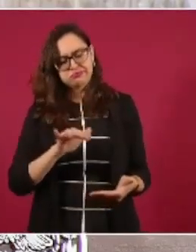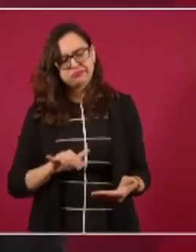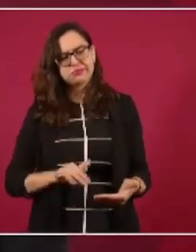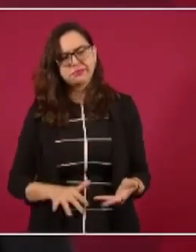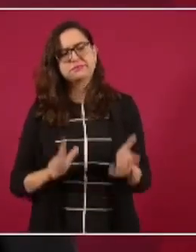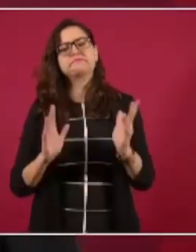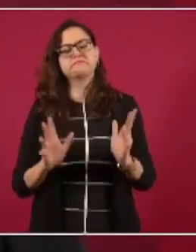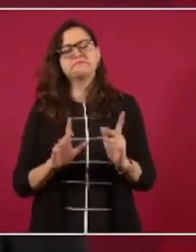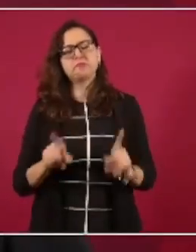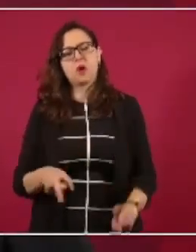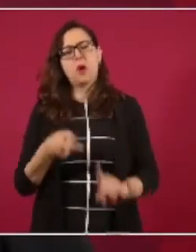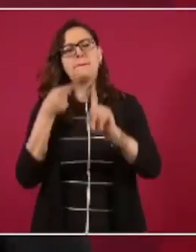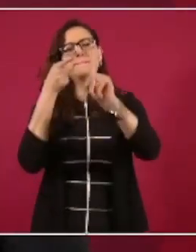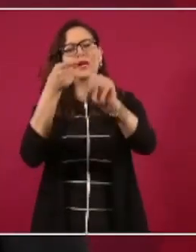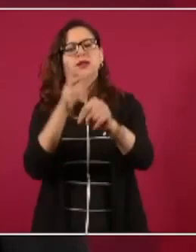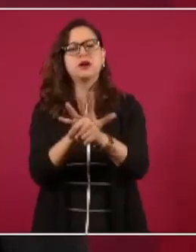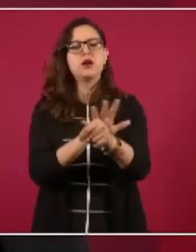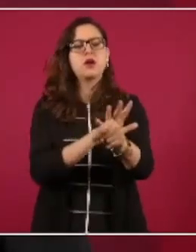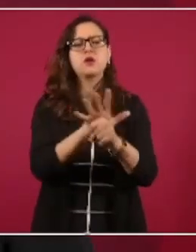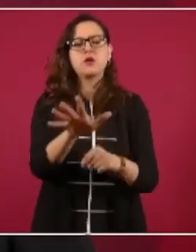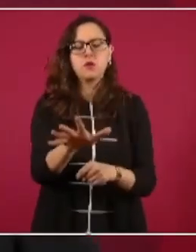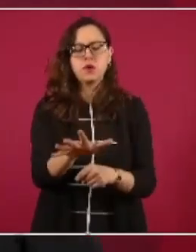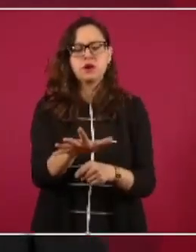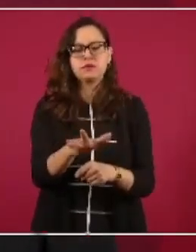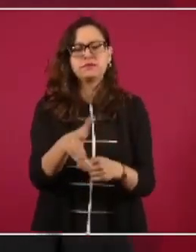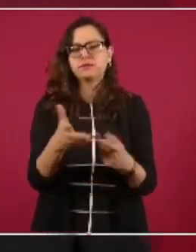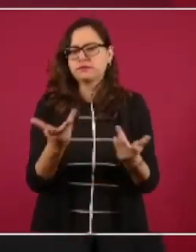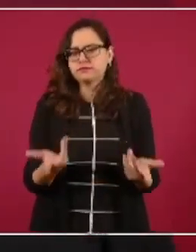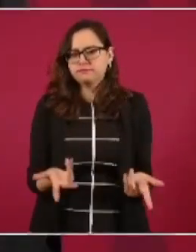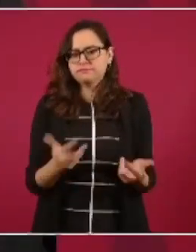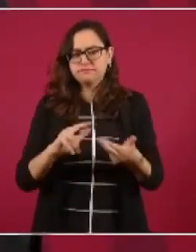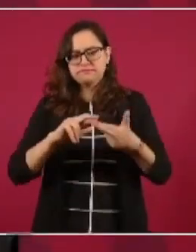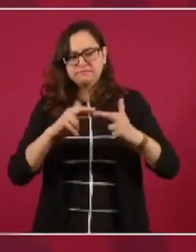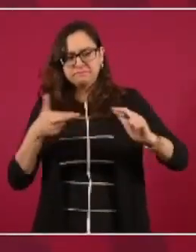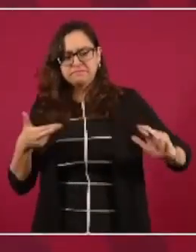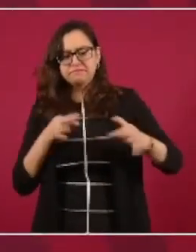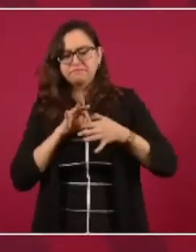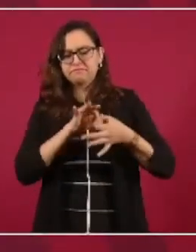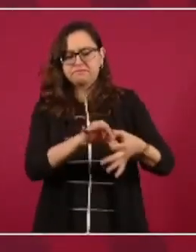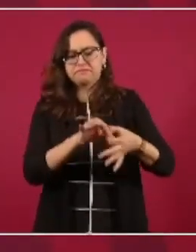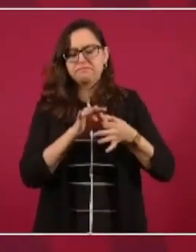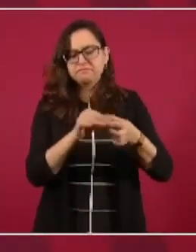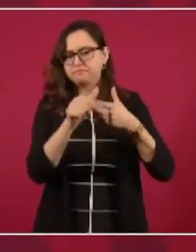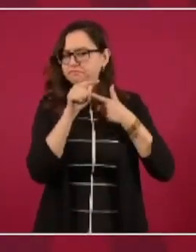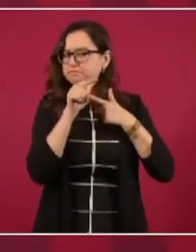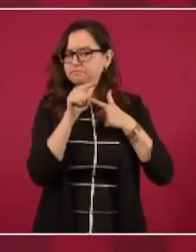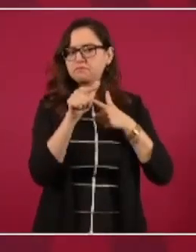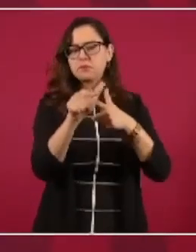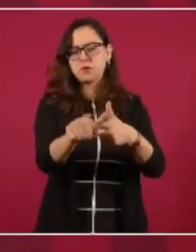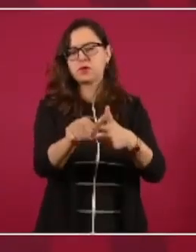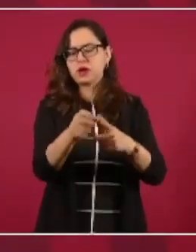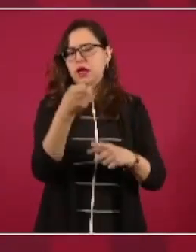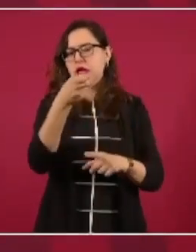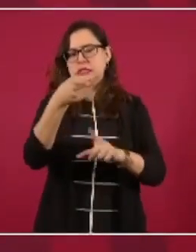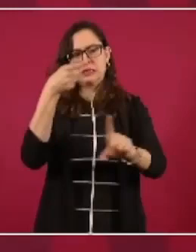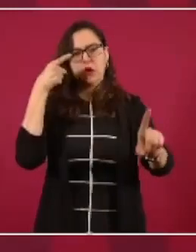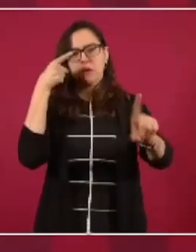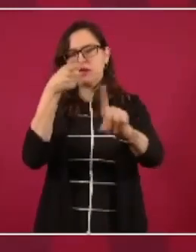el propósito de que mantengamos las relaciones que se